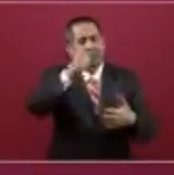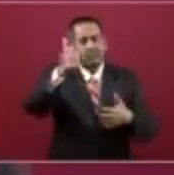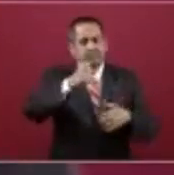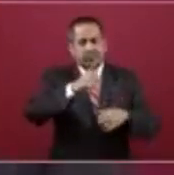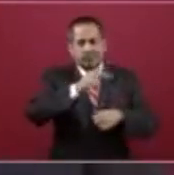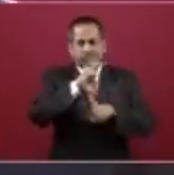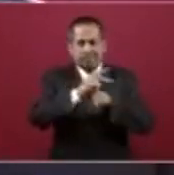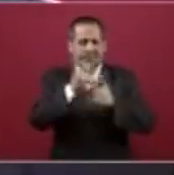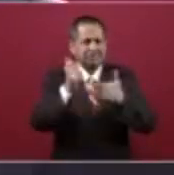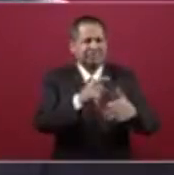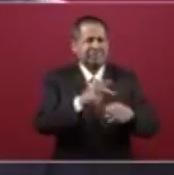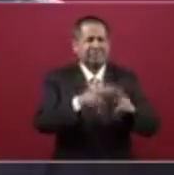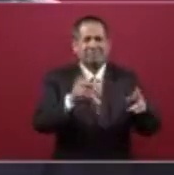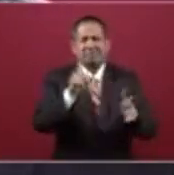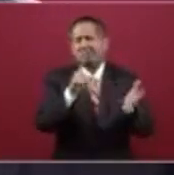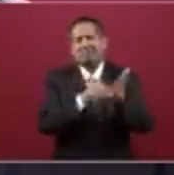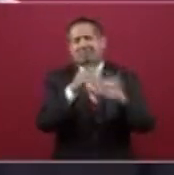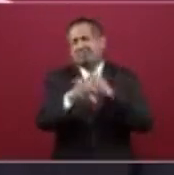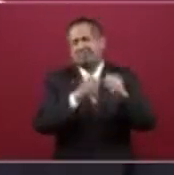ni en mil años,